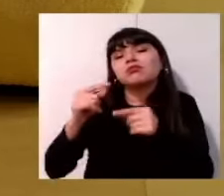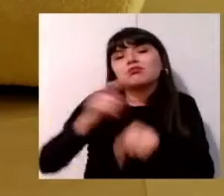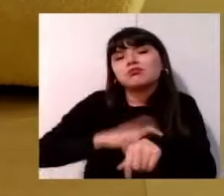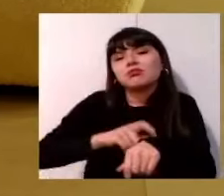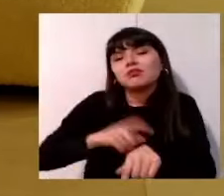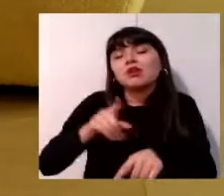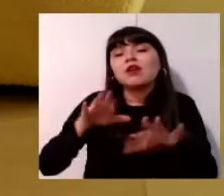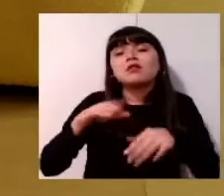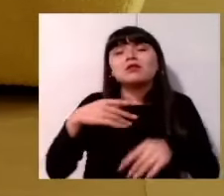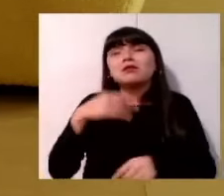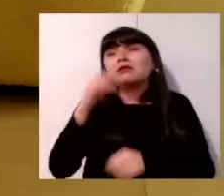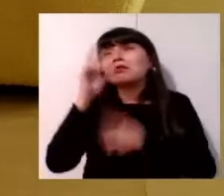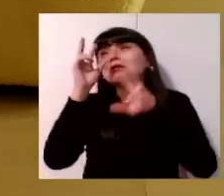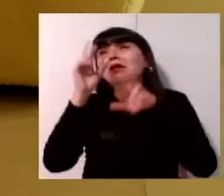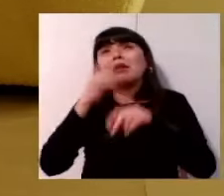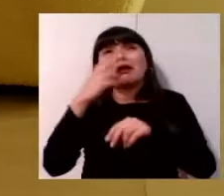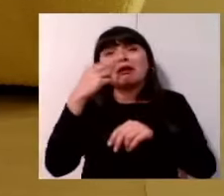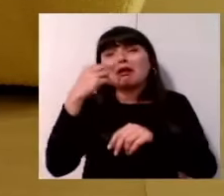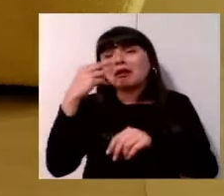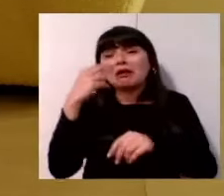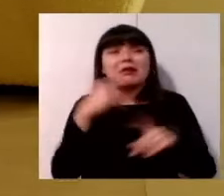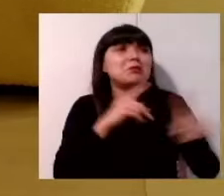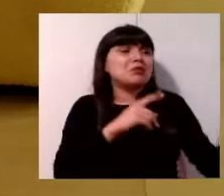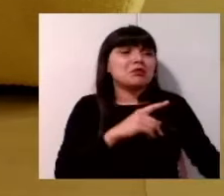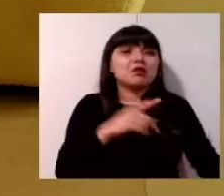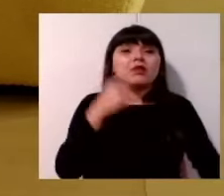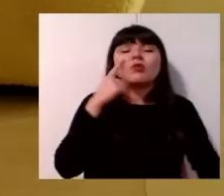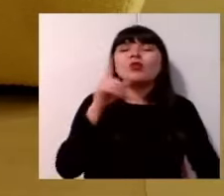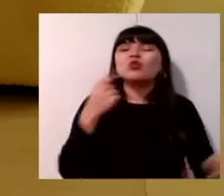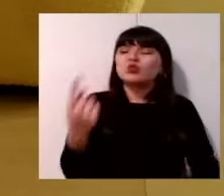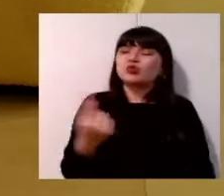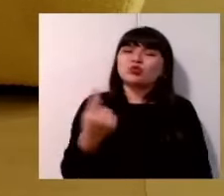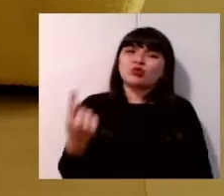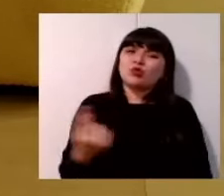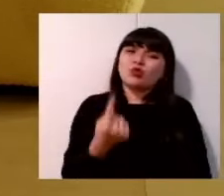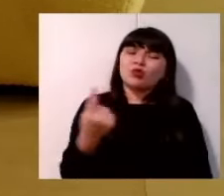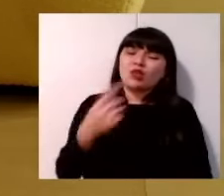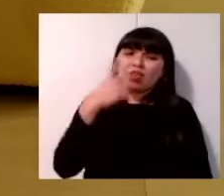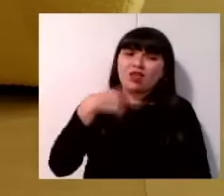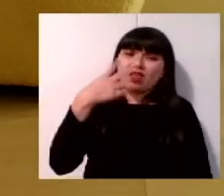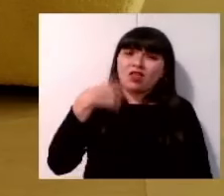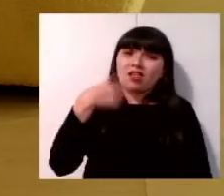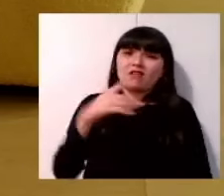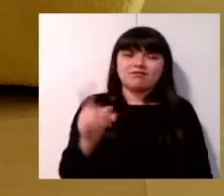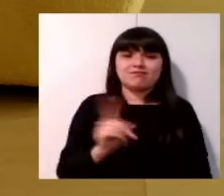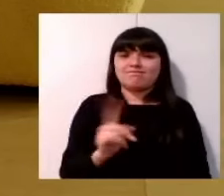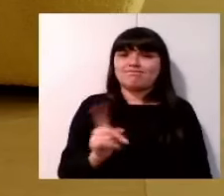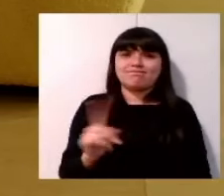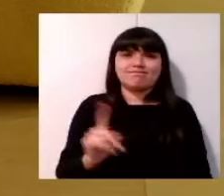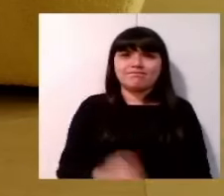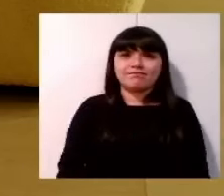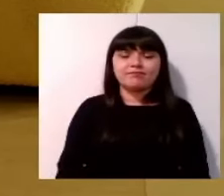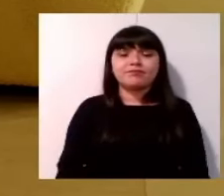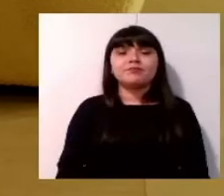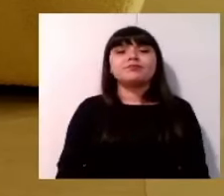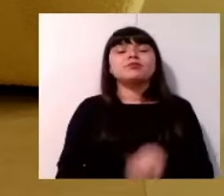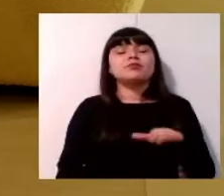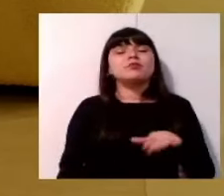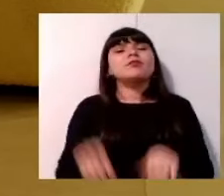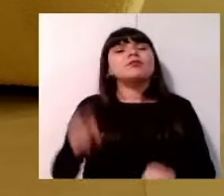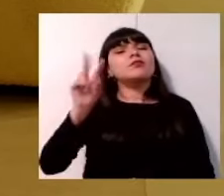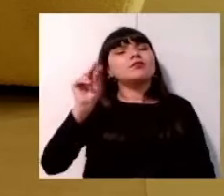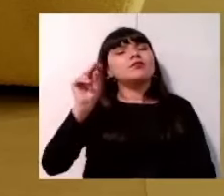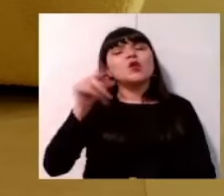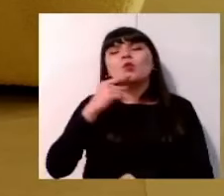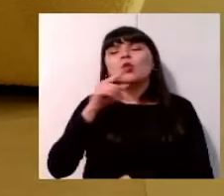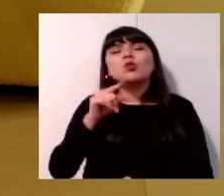hacer una pequeña intervención, pero no dejarlo solito y llorando. Sí. Carolina, ya, quiero hablar de un tema a propósito del sueño que